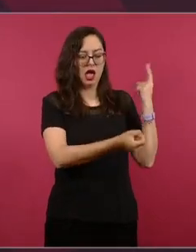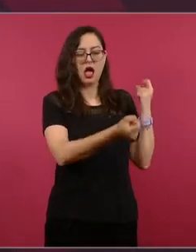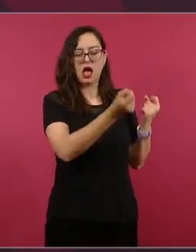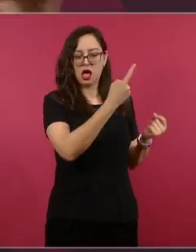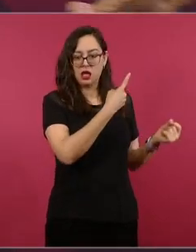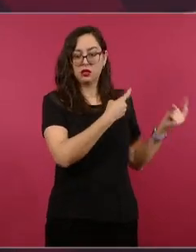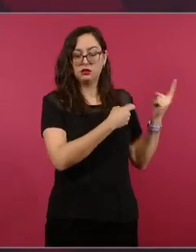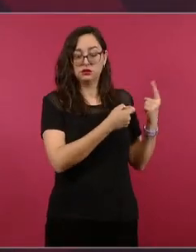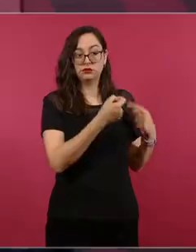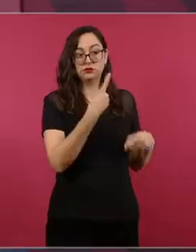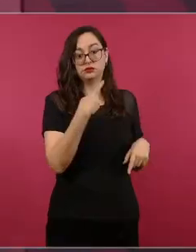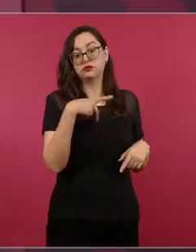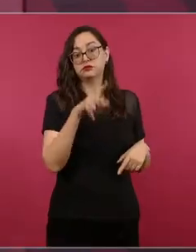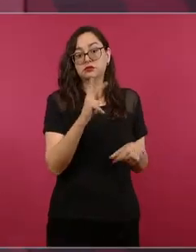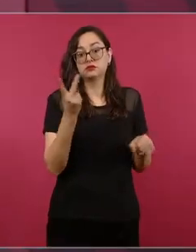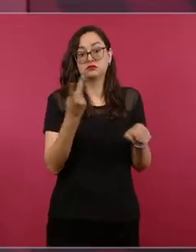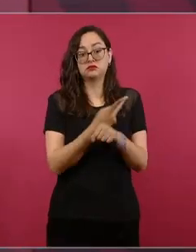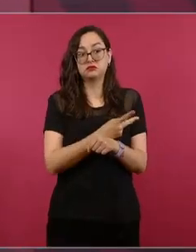control?